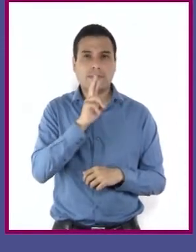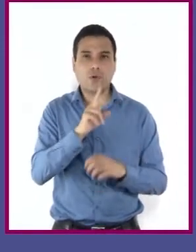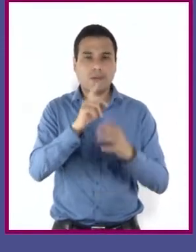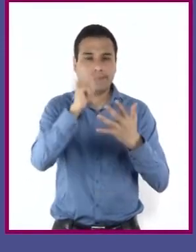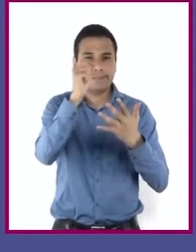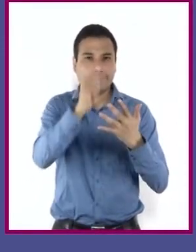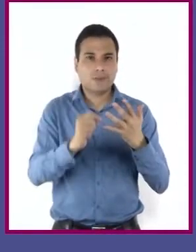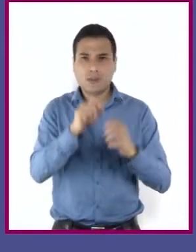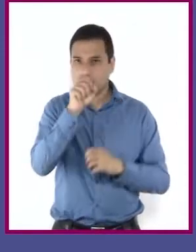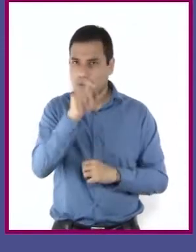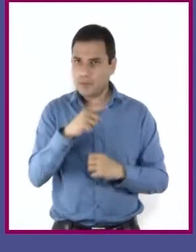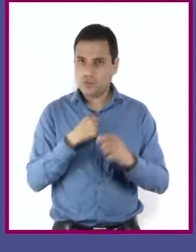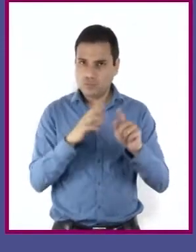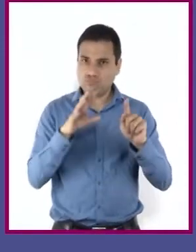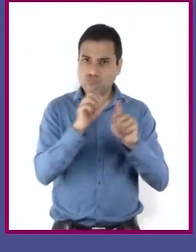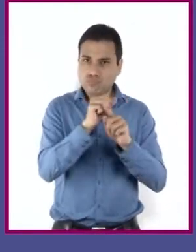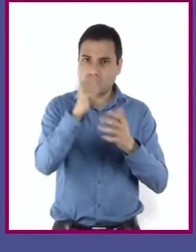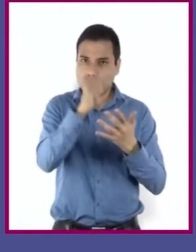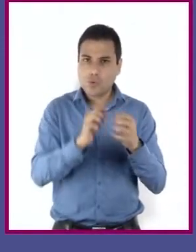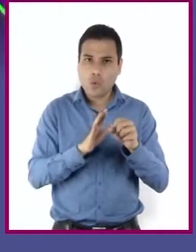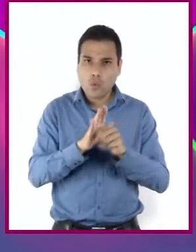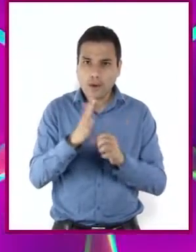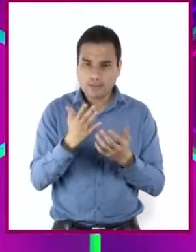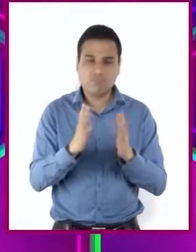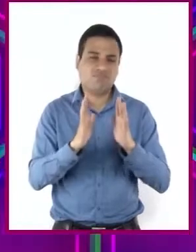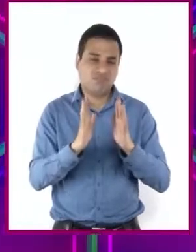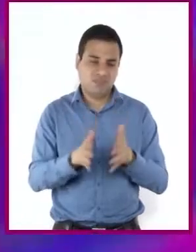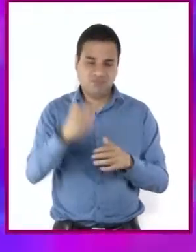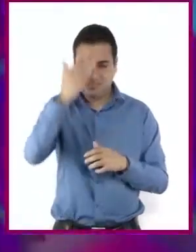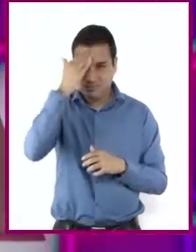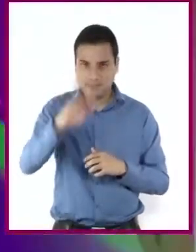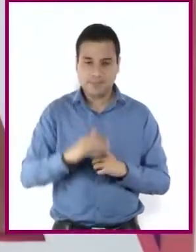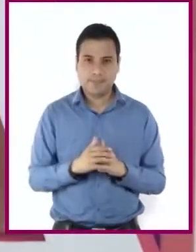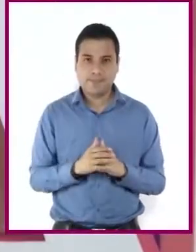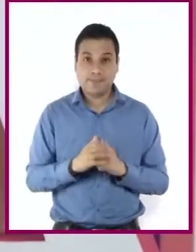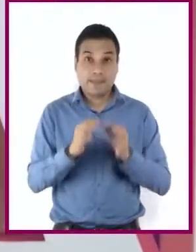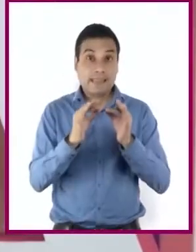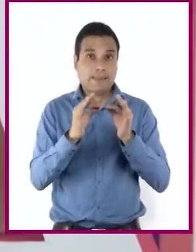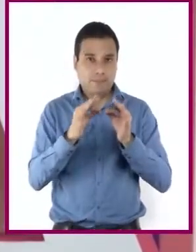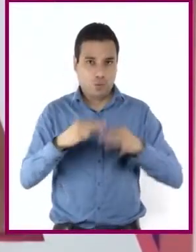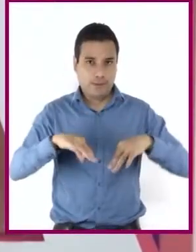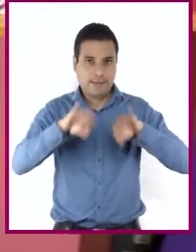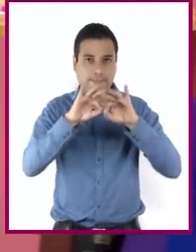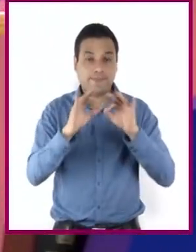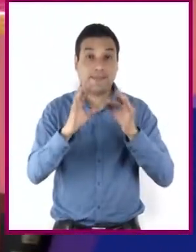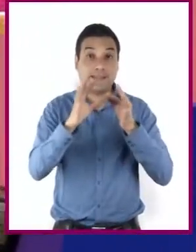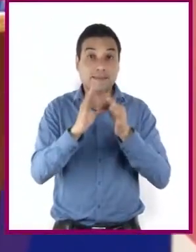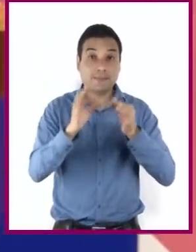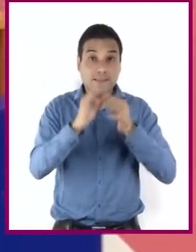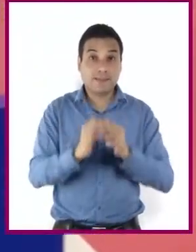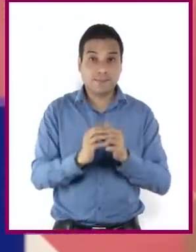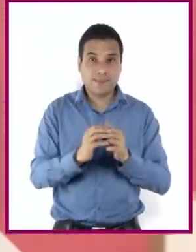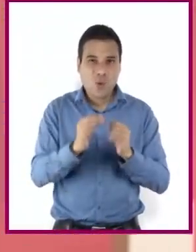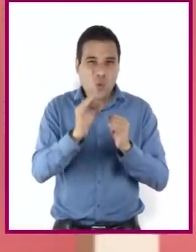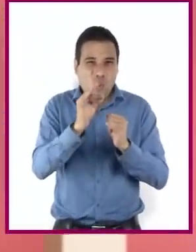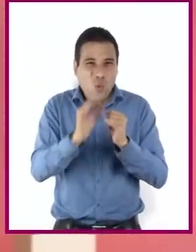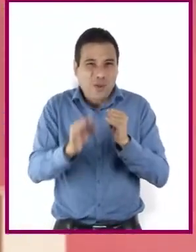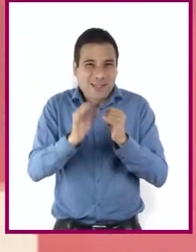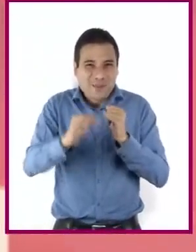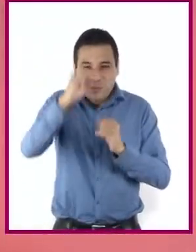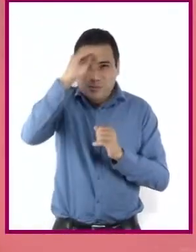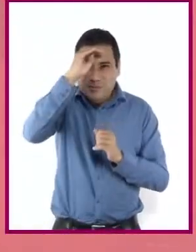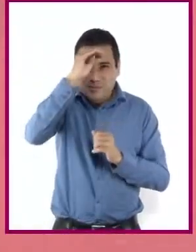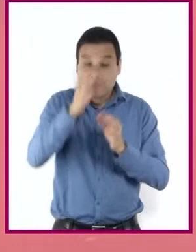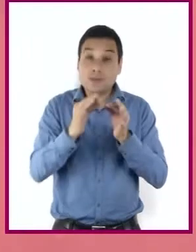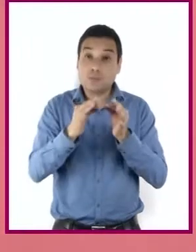sus logros y los reconoció como destacados. Es importante enfatizar que esta última reflexión es